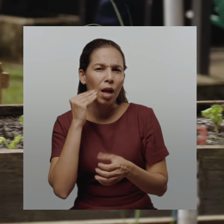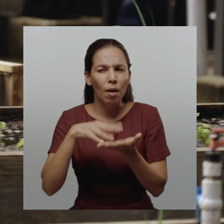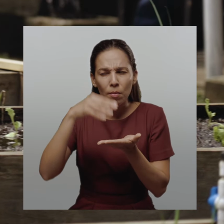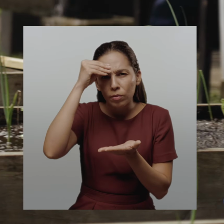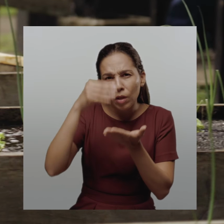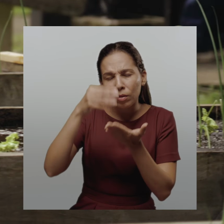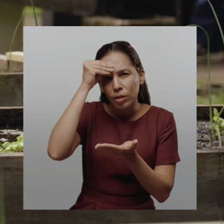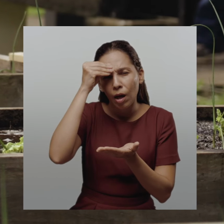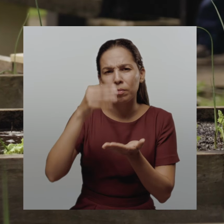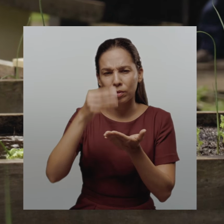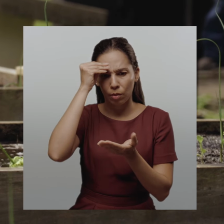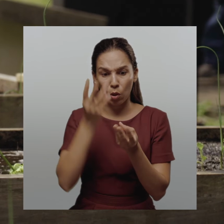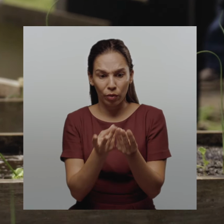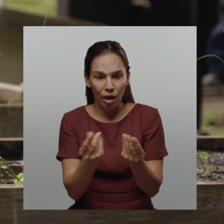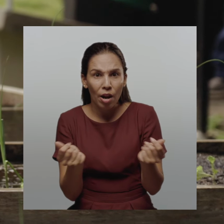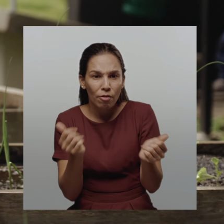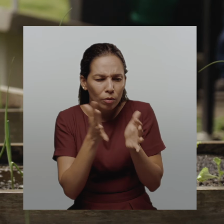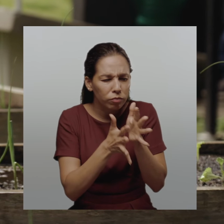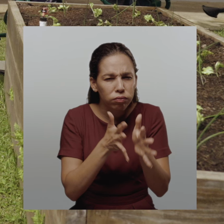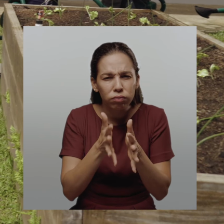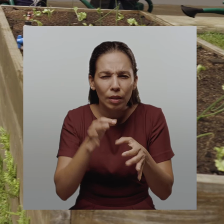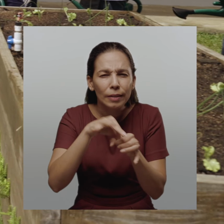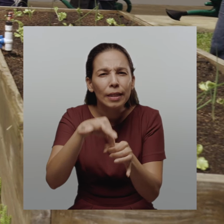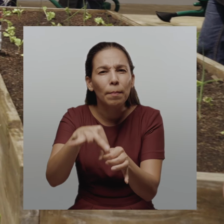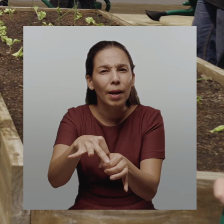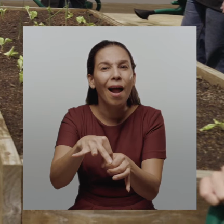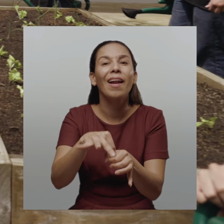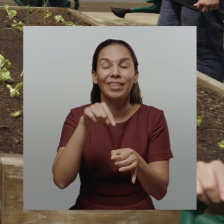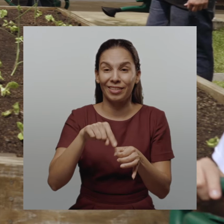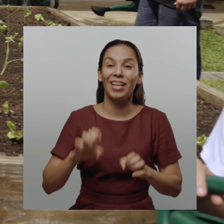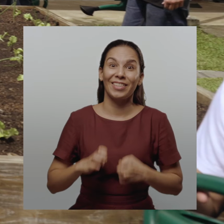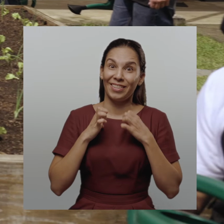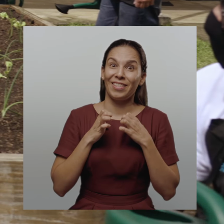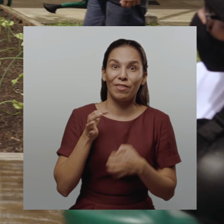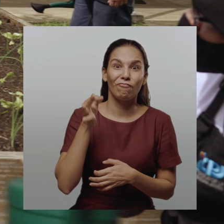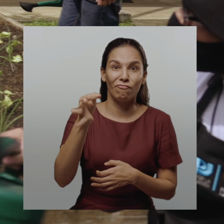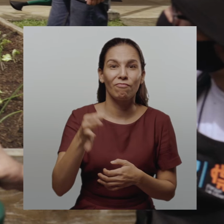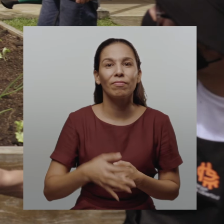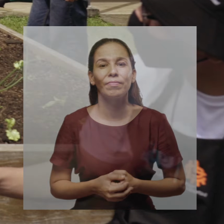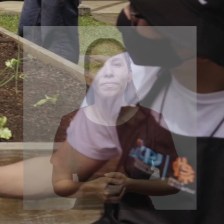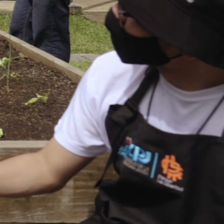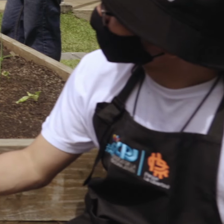de aprendizaje y aprendimos a cuidar la tierra y a sembrar, para que ustedes sepan que este espacio existe a futuro.